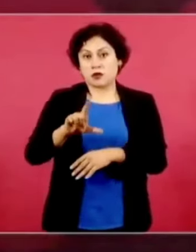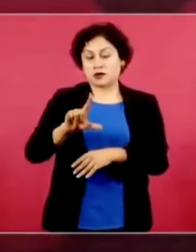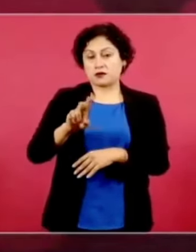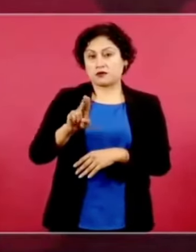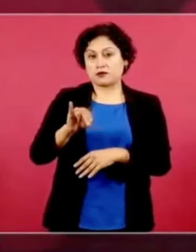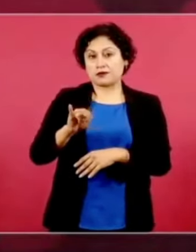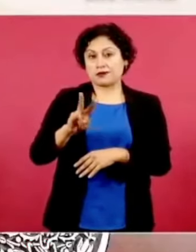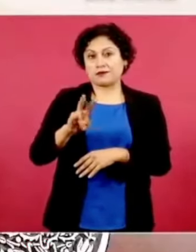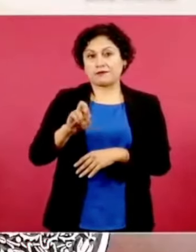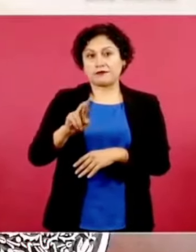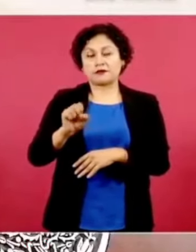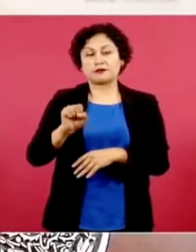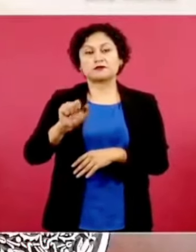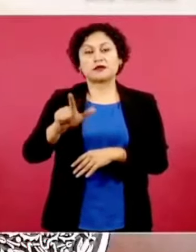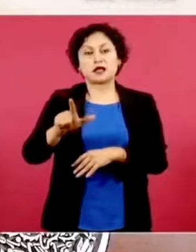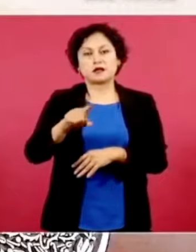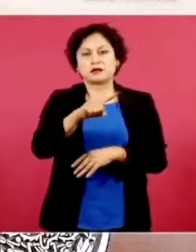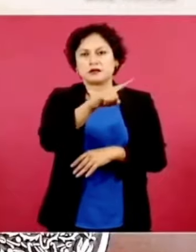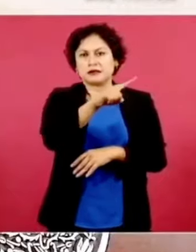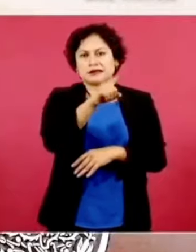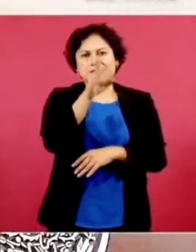mal, mal, mal.